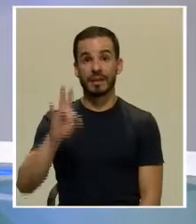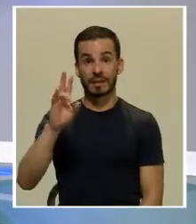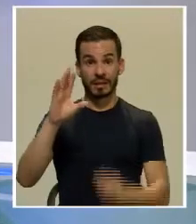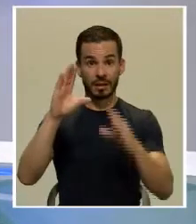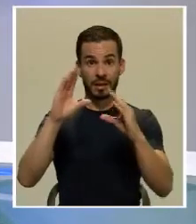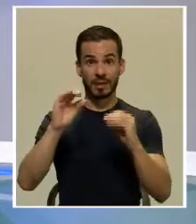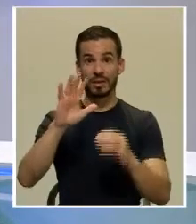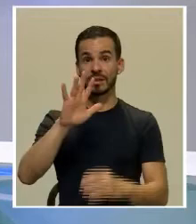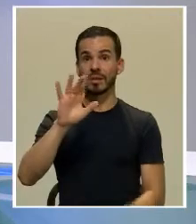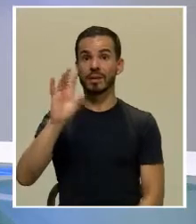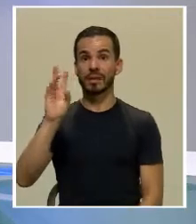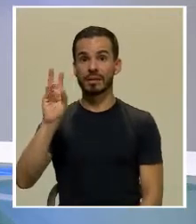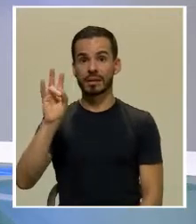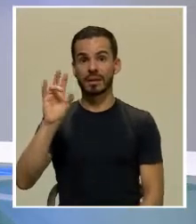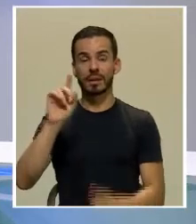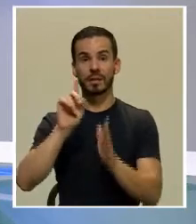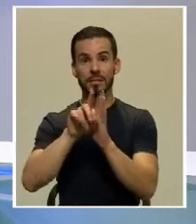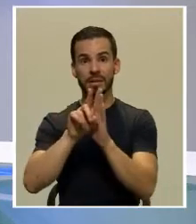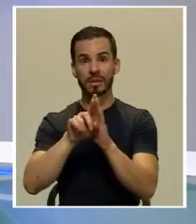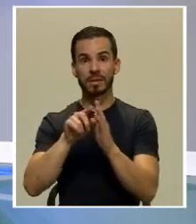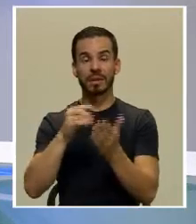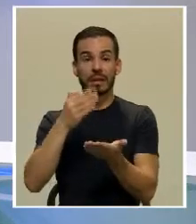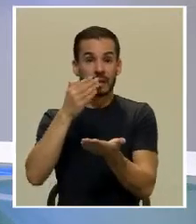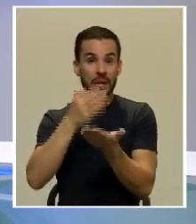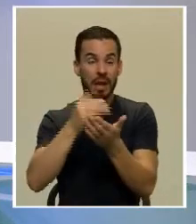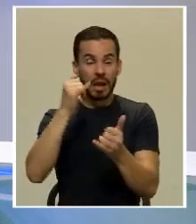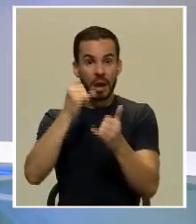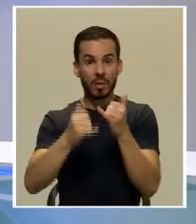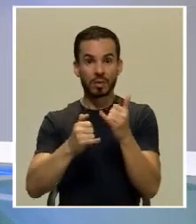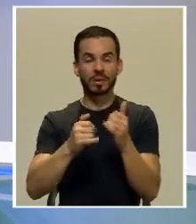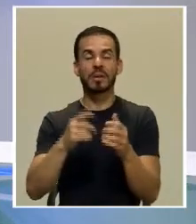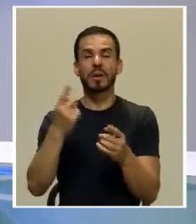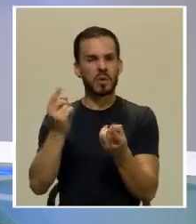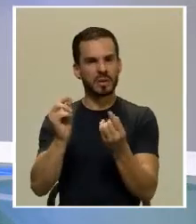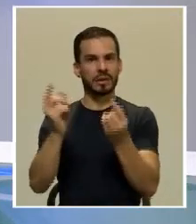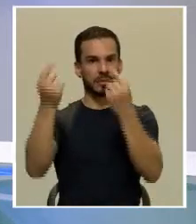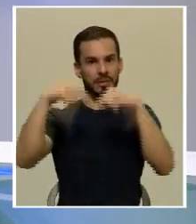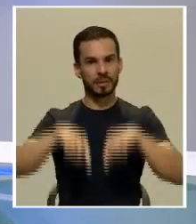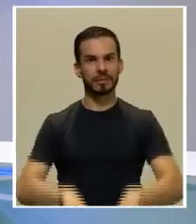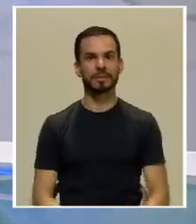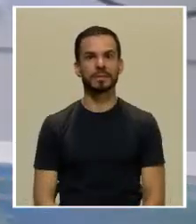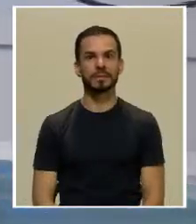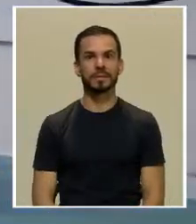De la noche con 57 minutos. Hacemos la última pausa. Ya volvemos.